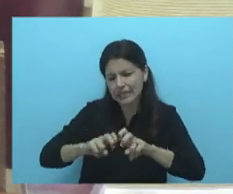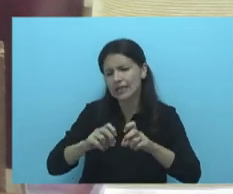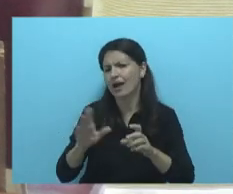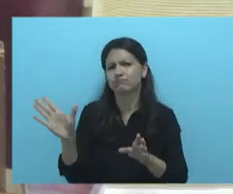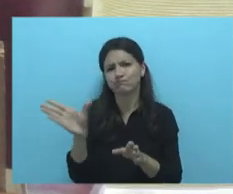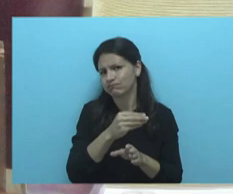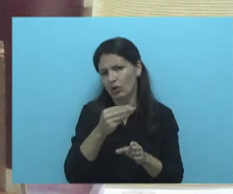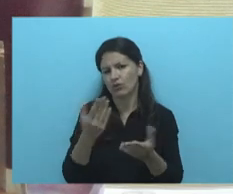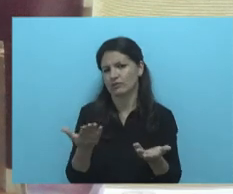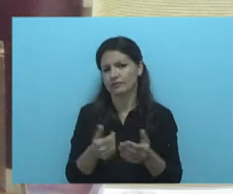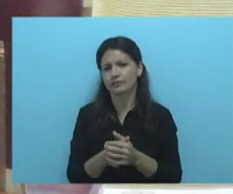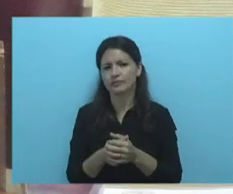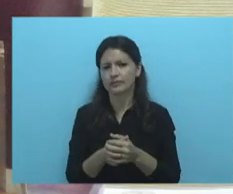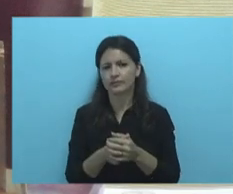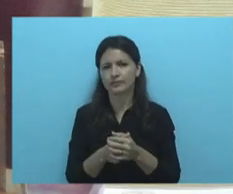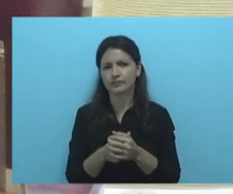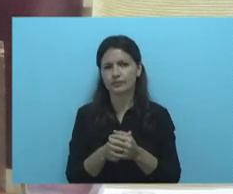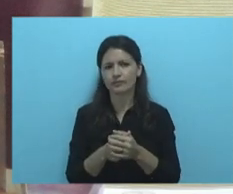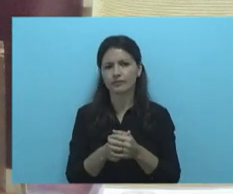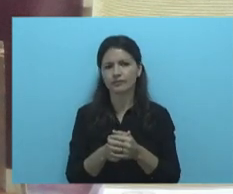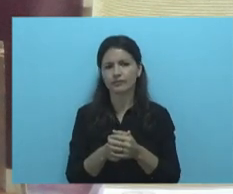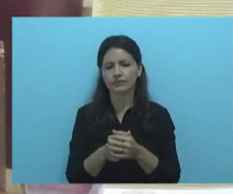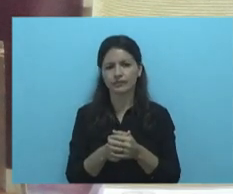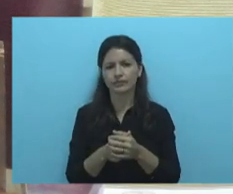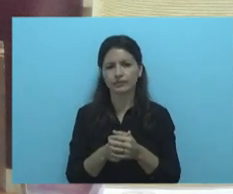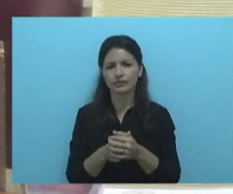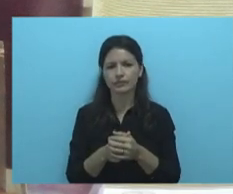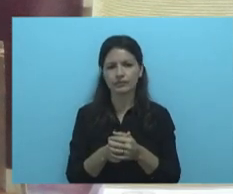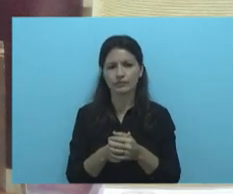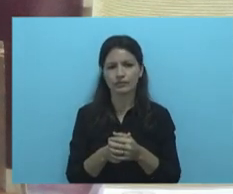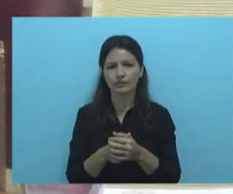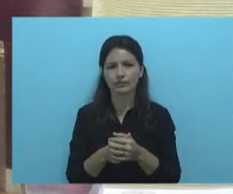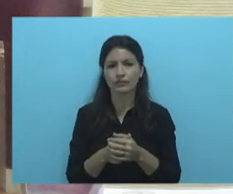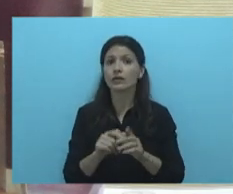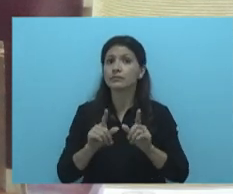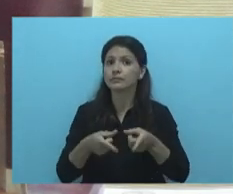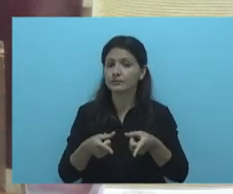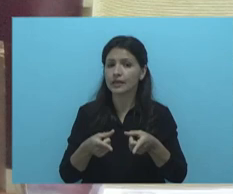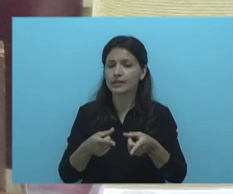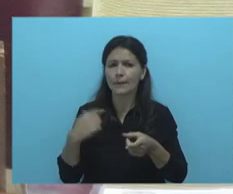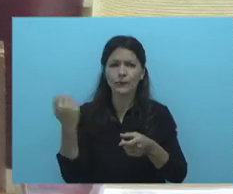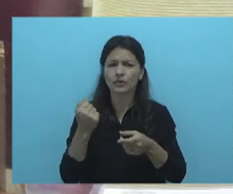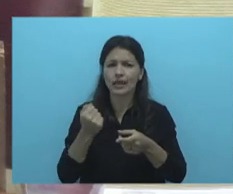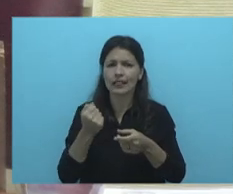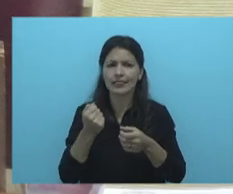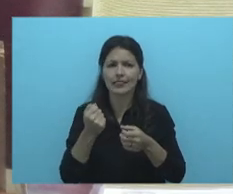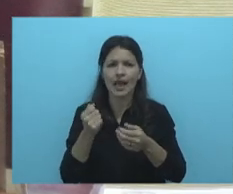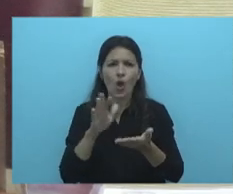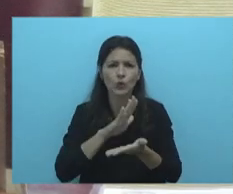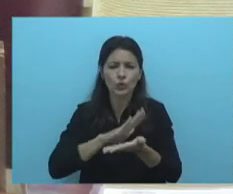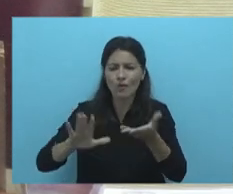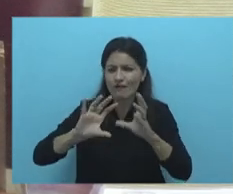investigar. Asimismo, también es importante actualizar las normas procesales